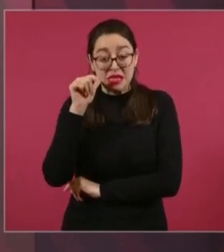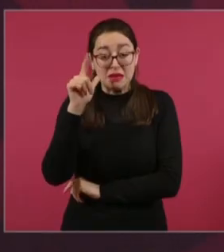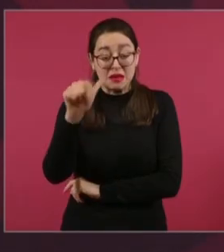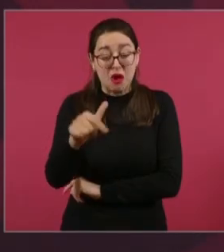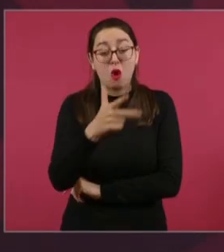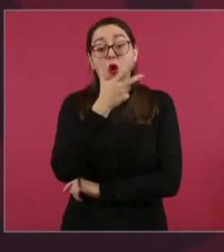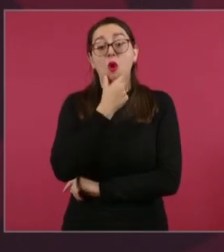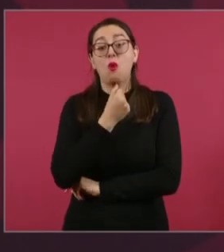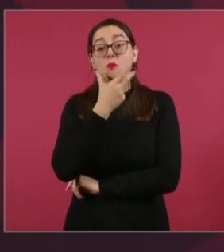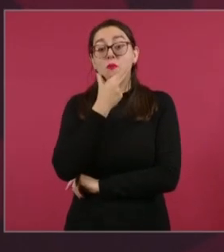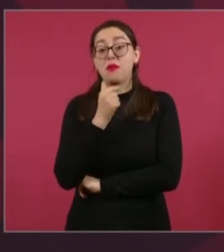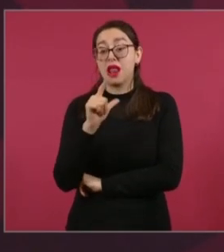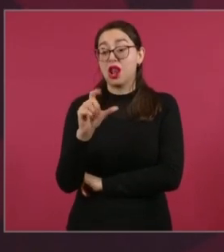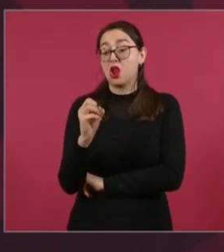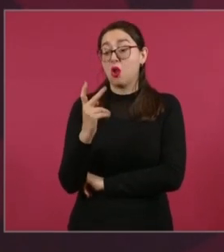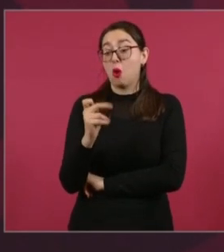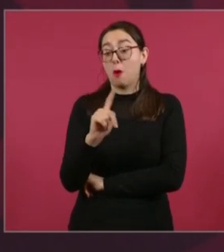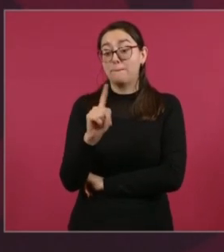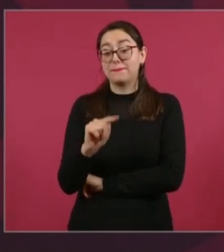con